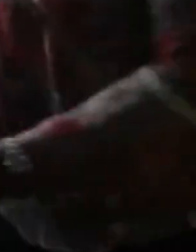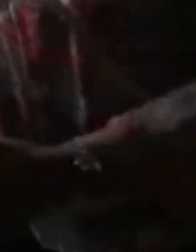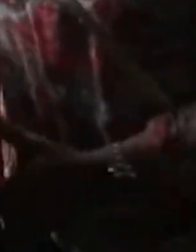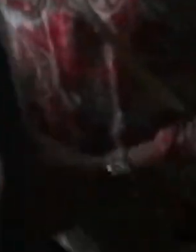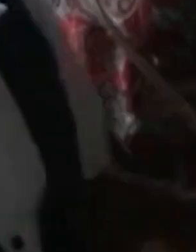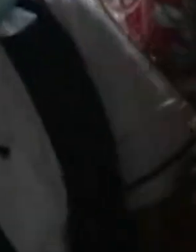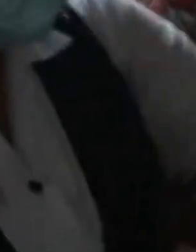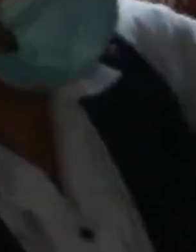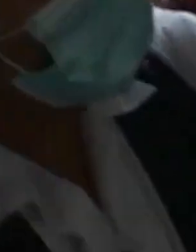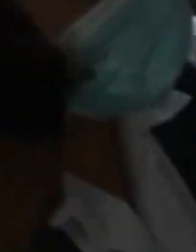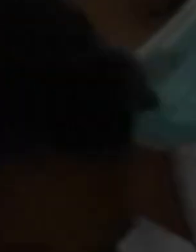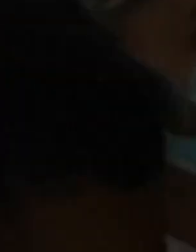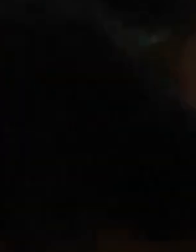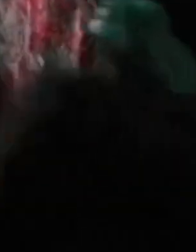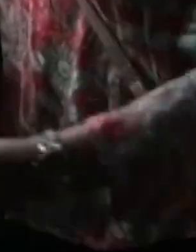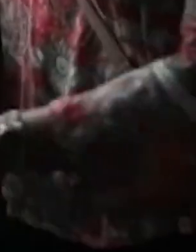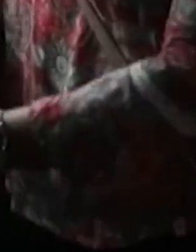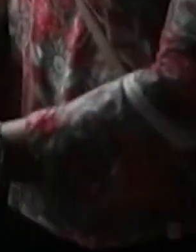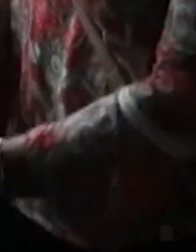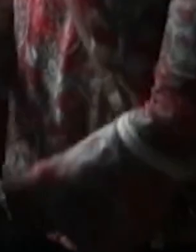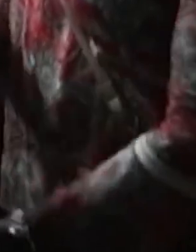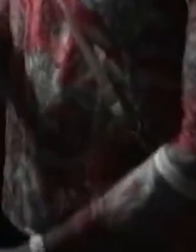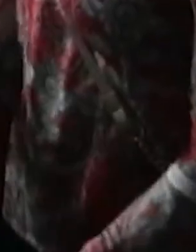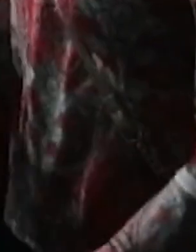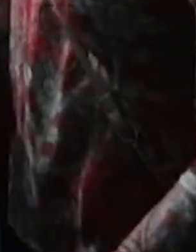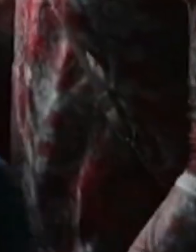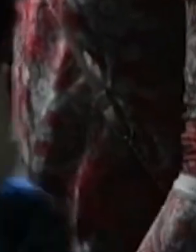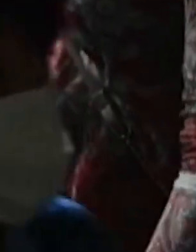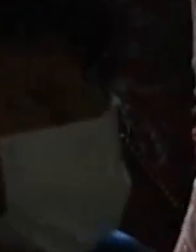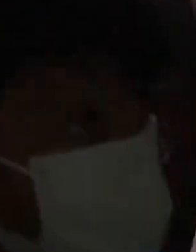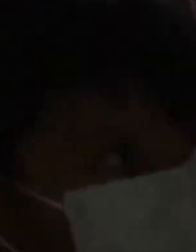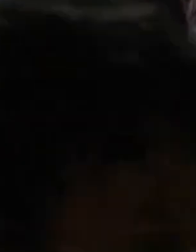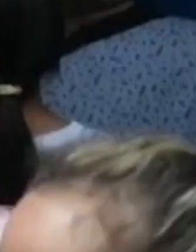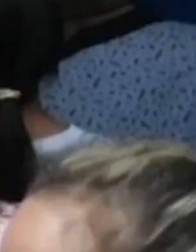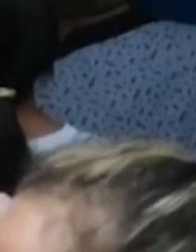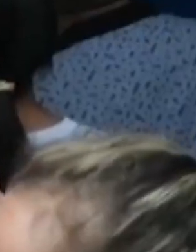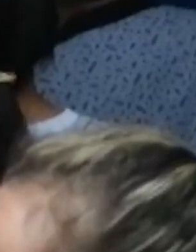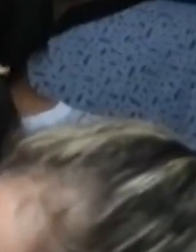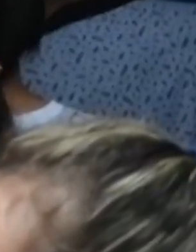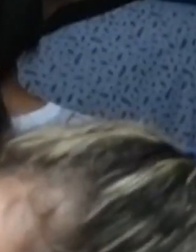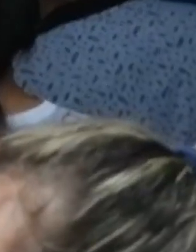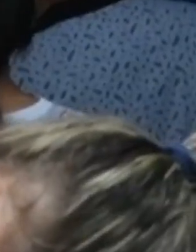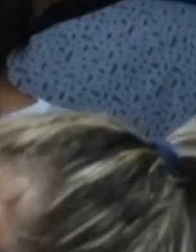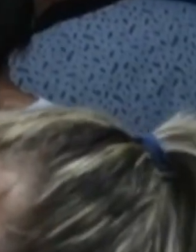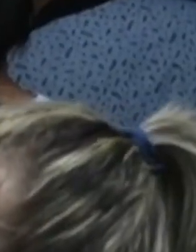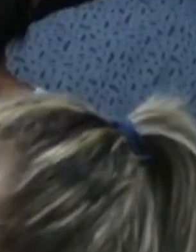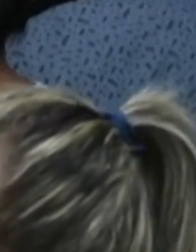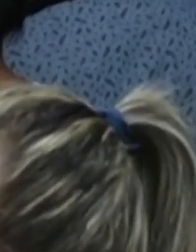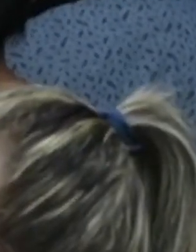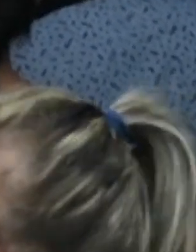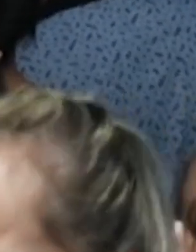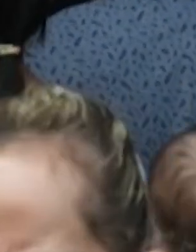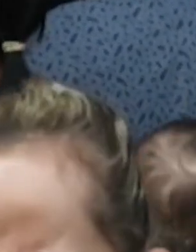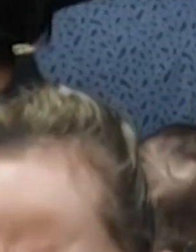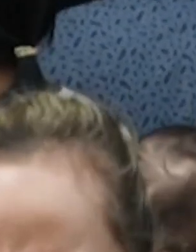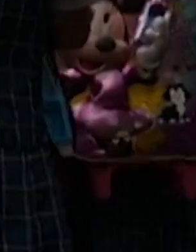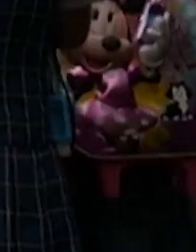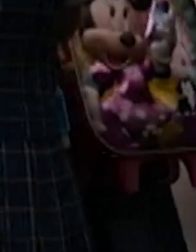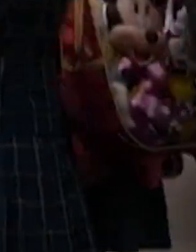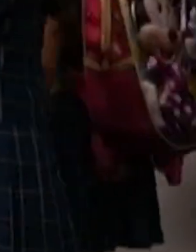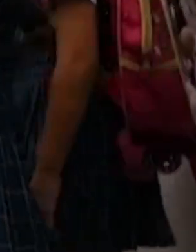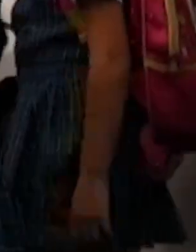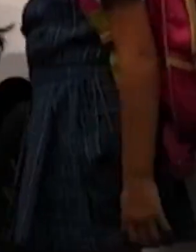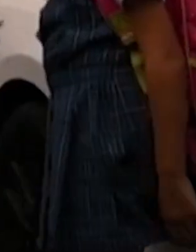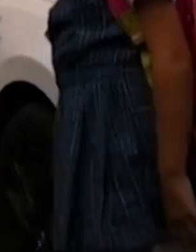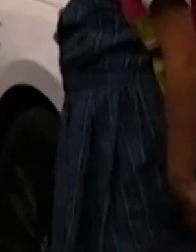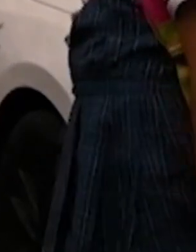Casi 10 millones de estudiantes volvieron a las escuelas en Colombia. Alumnos de colegios públicos y privados están llamados a retomar